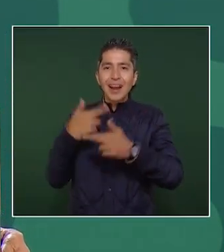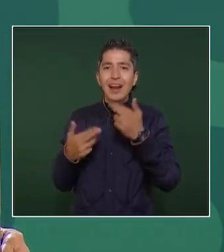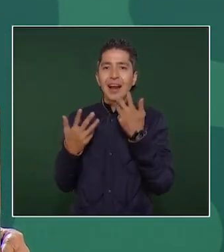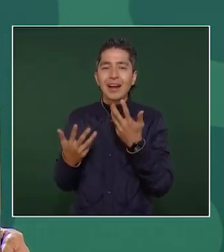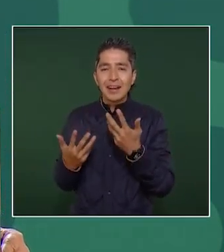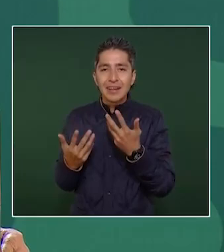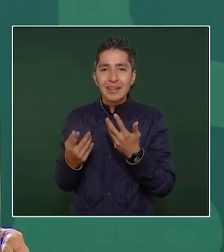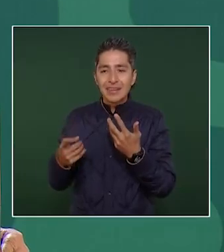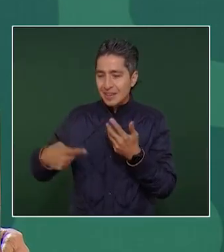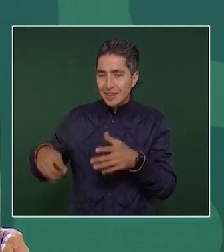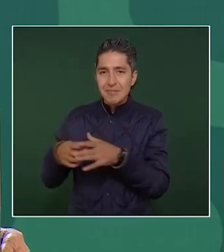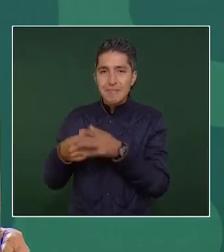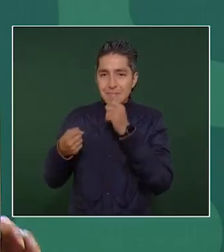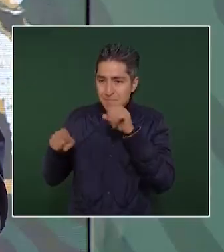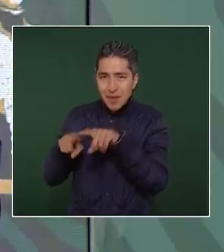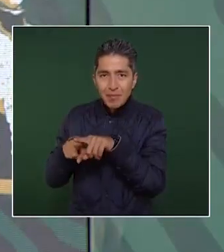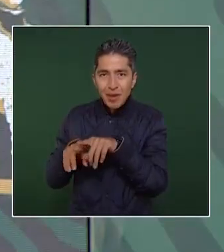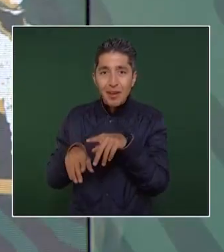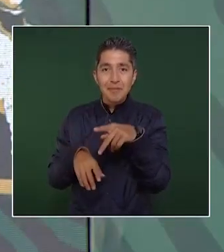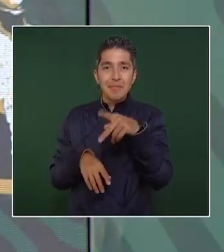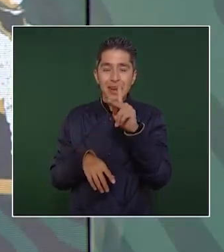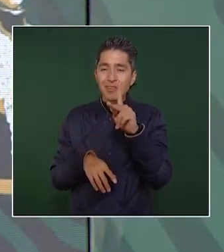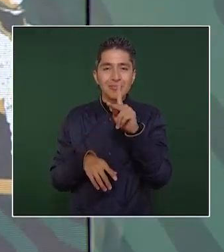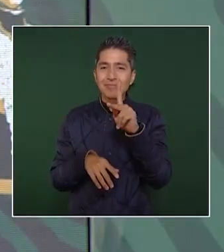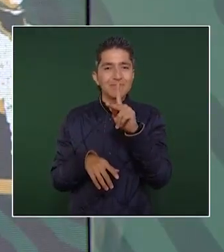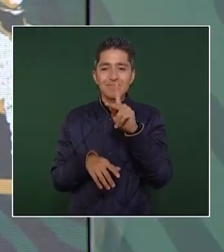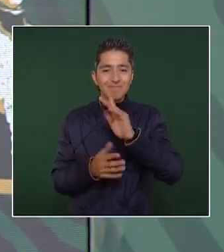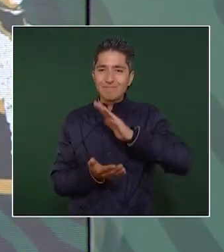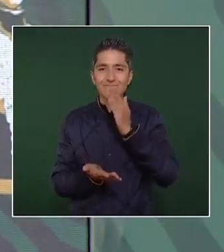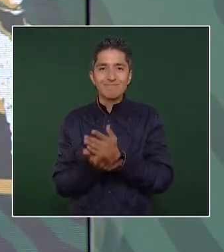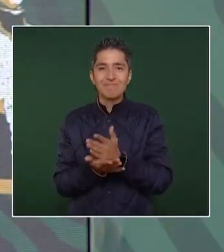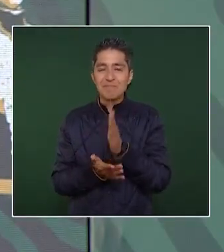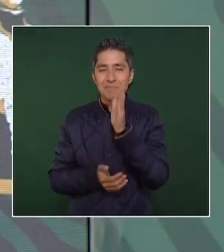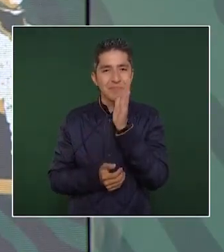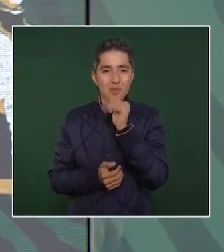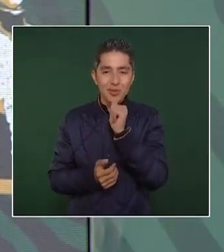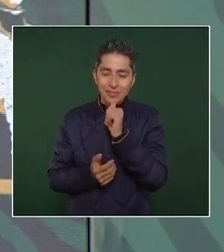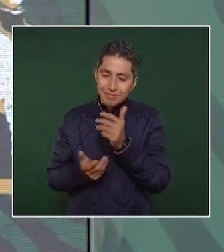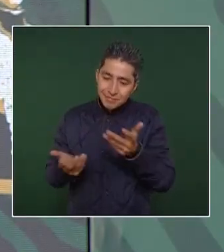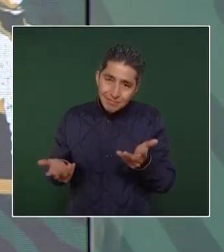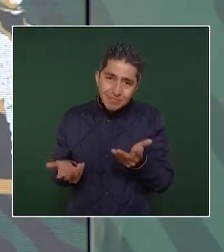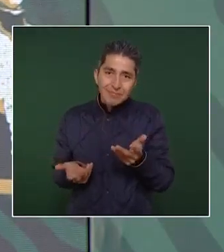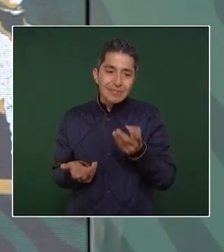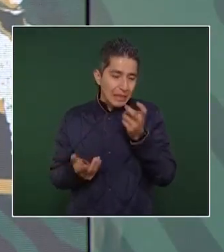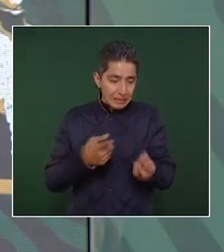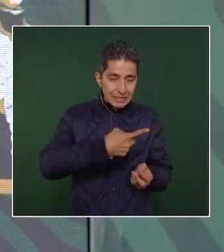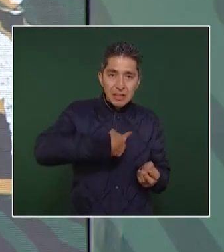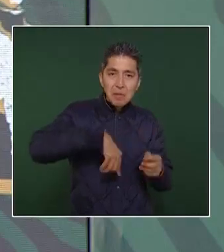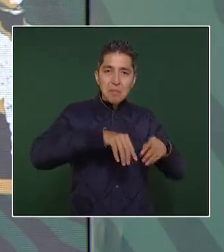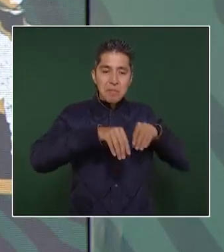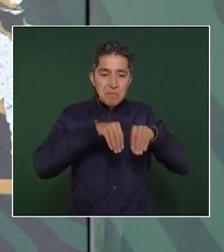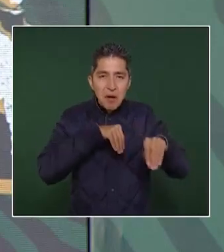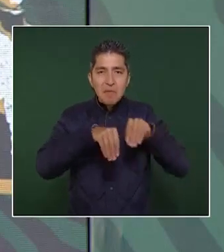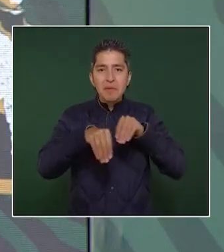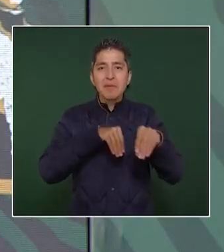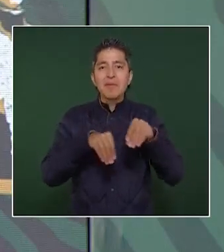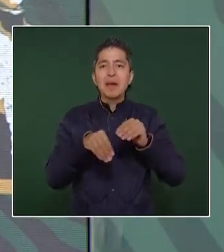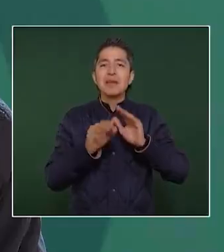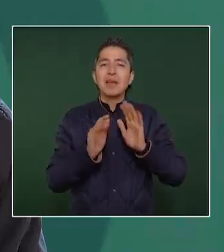ya no va a ser posible, porque este movimiento se echó a